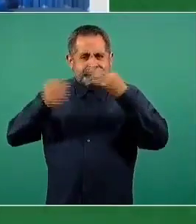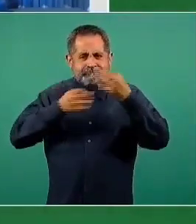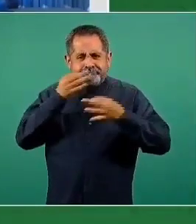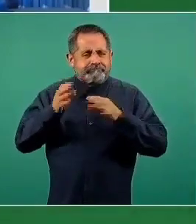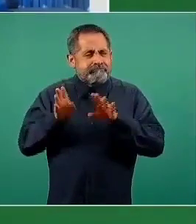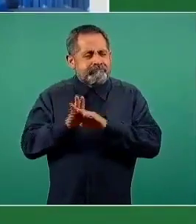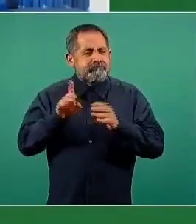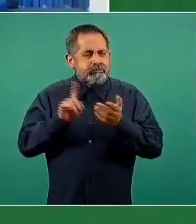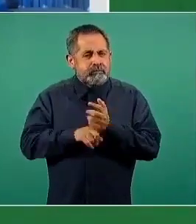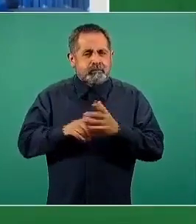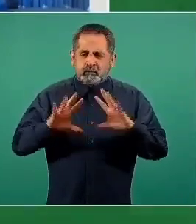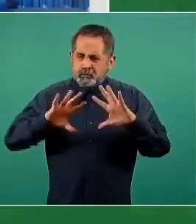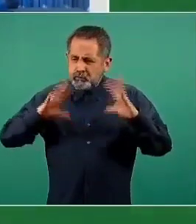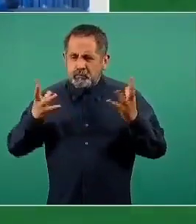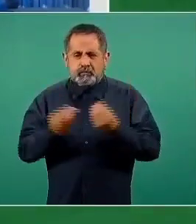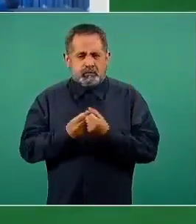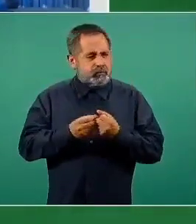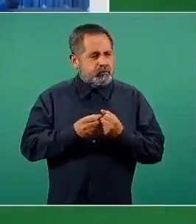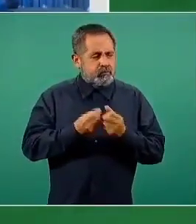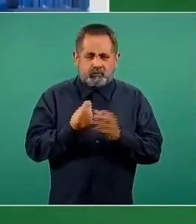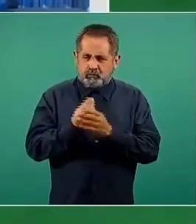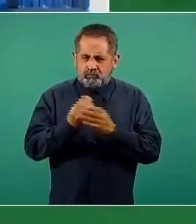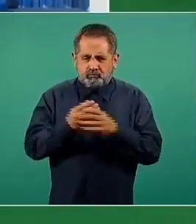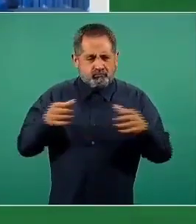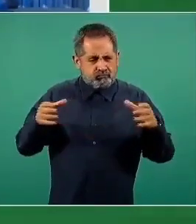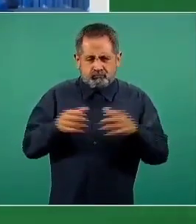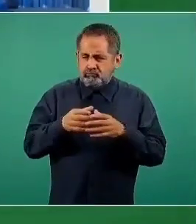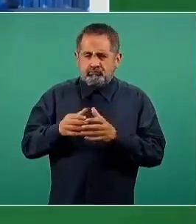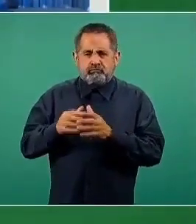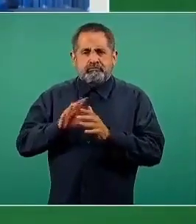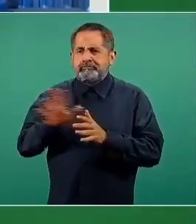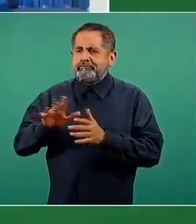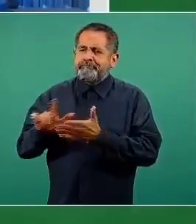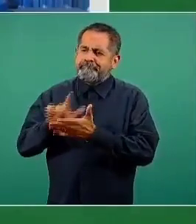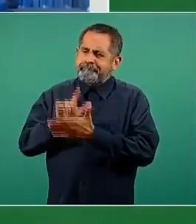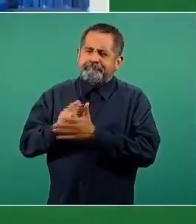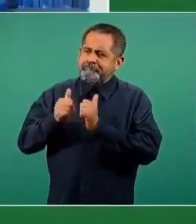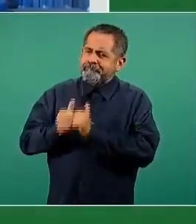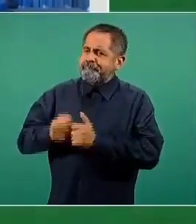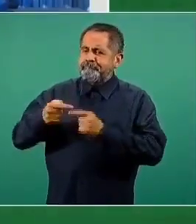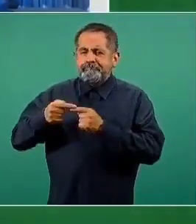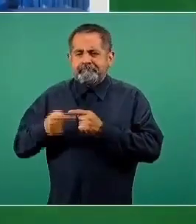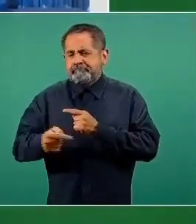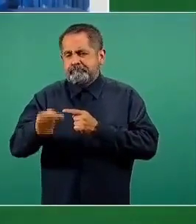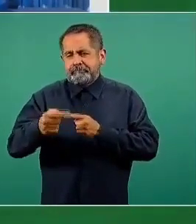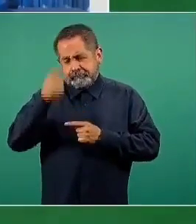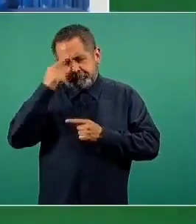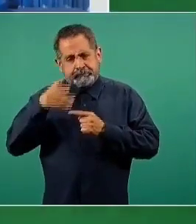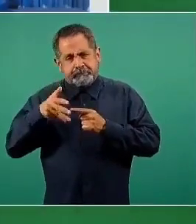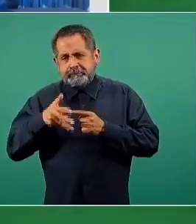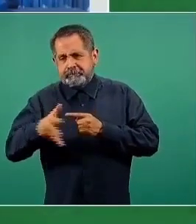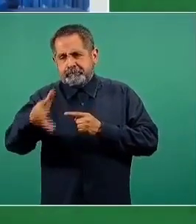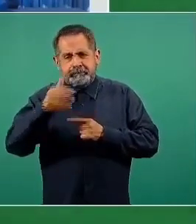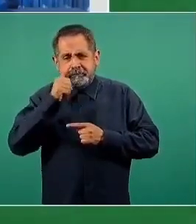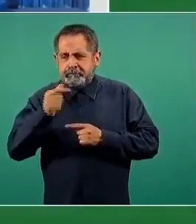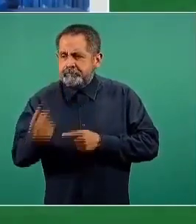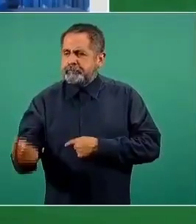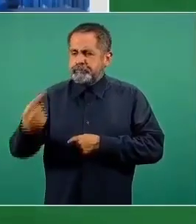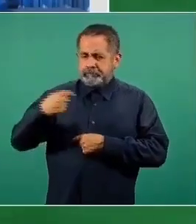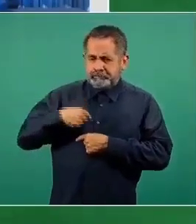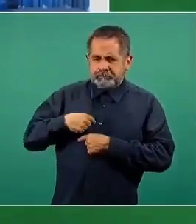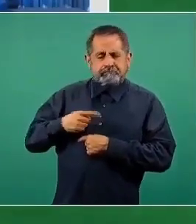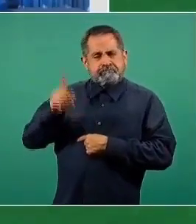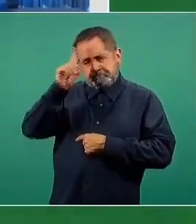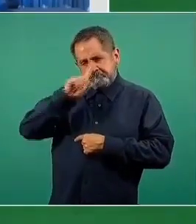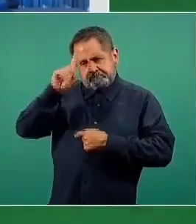cómo el seminario ya ha sido planteado que se convierta en un seminario permanente de asesoría para el Sistema Nacional de Salud